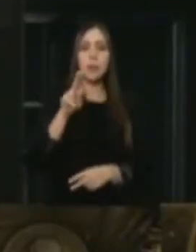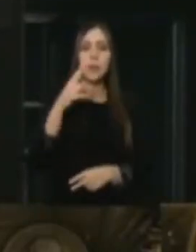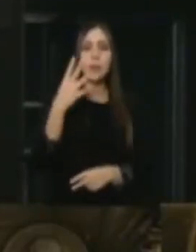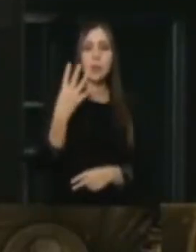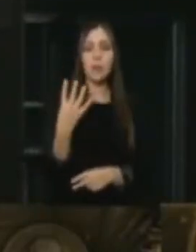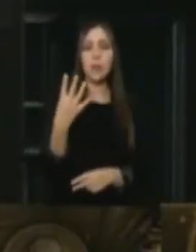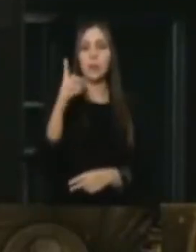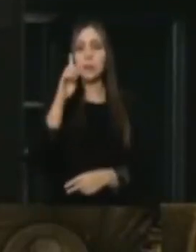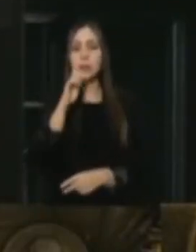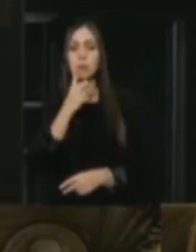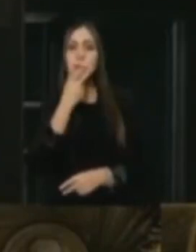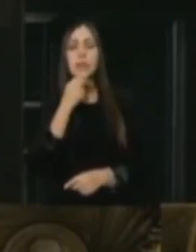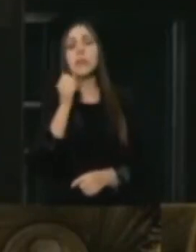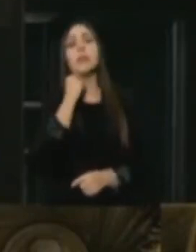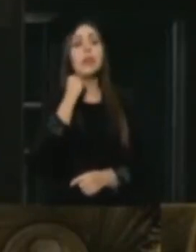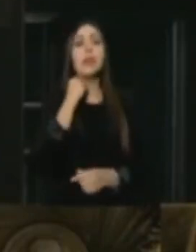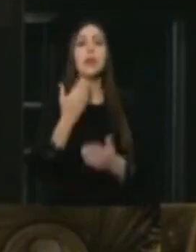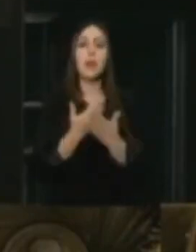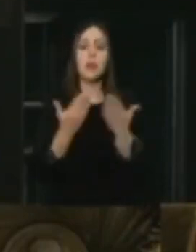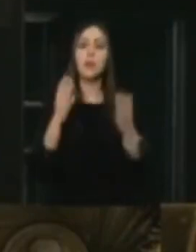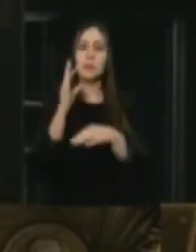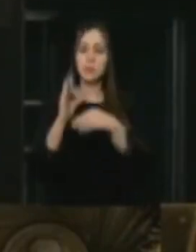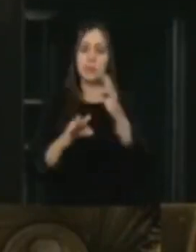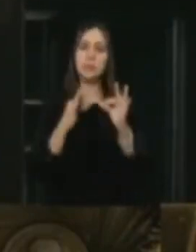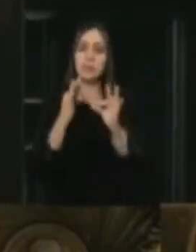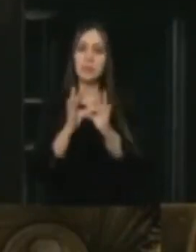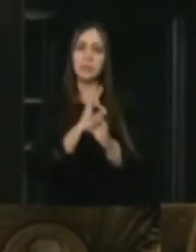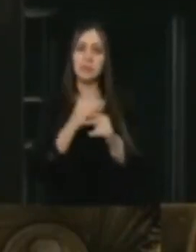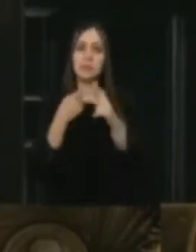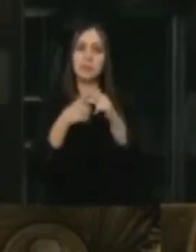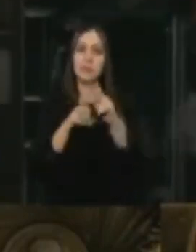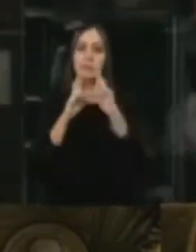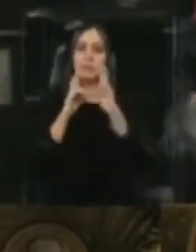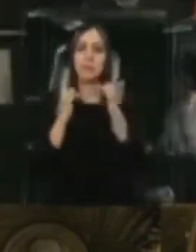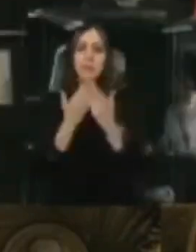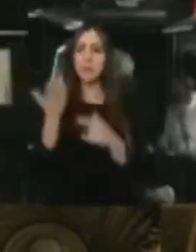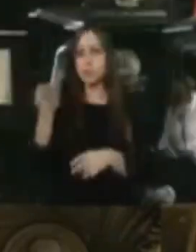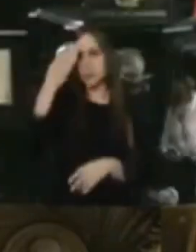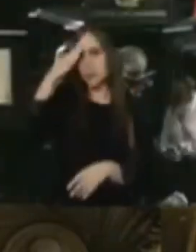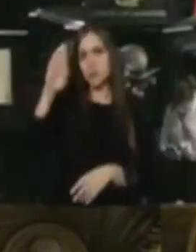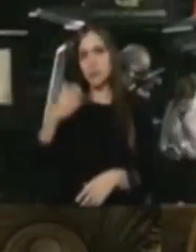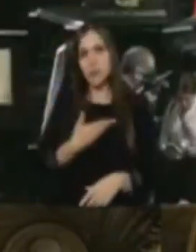ciudadanos senadores. En consecuencia, hay quórum, señor presidente.